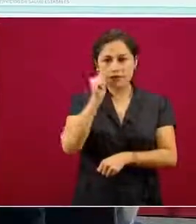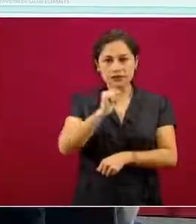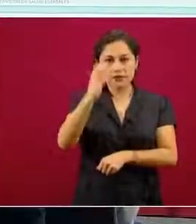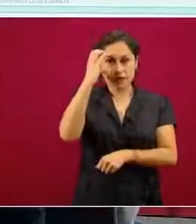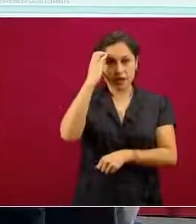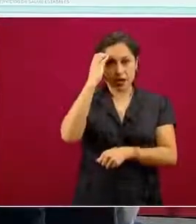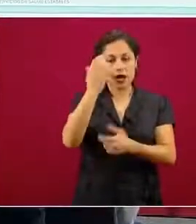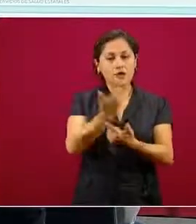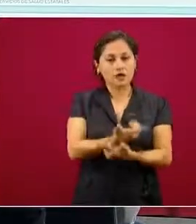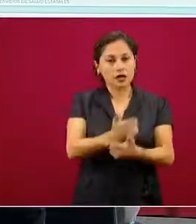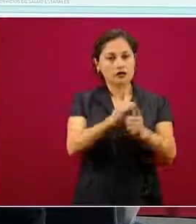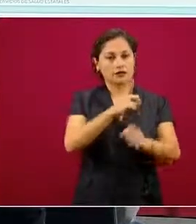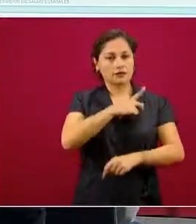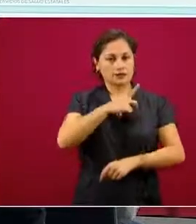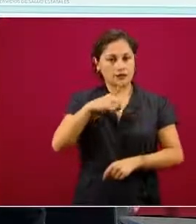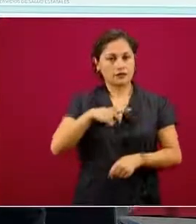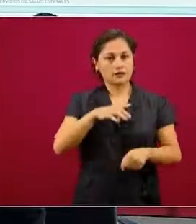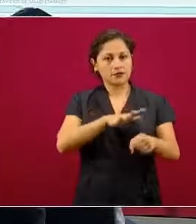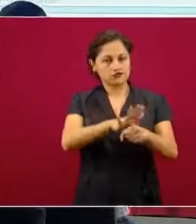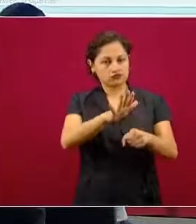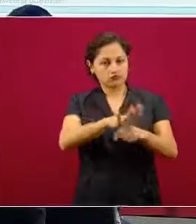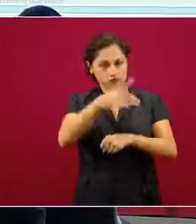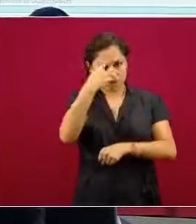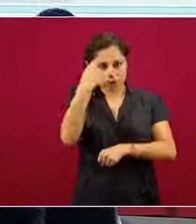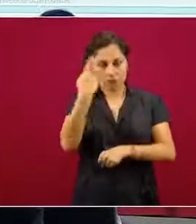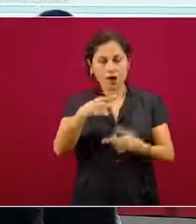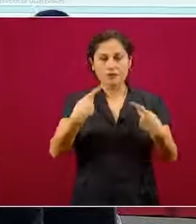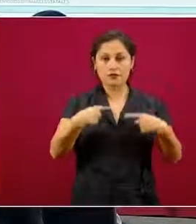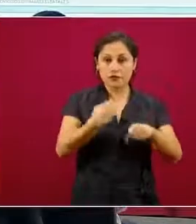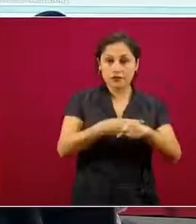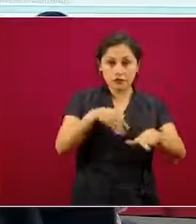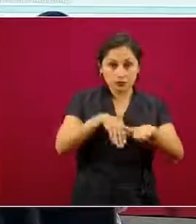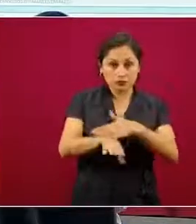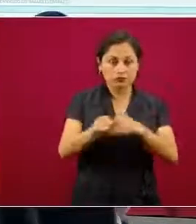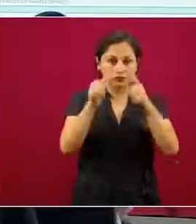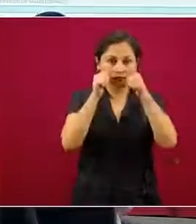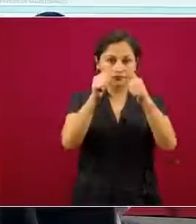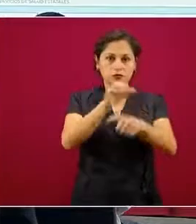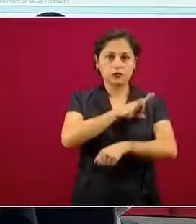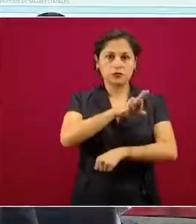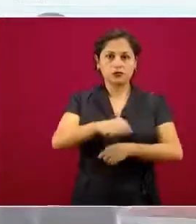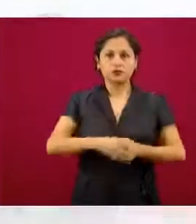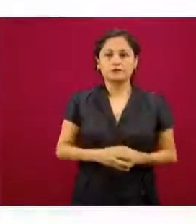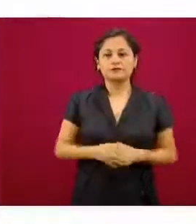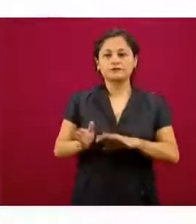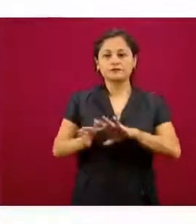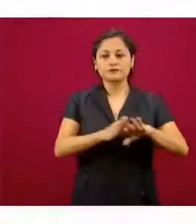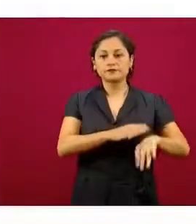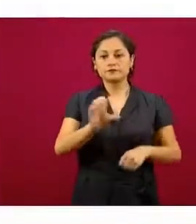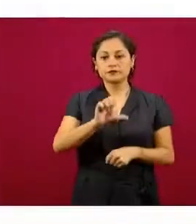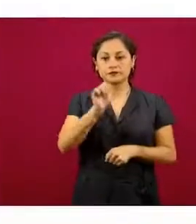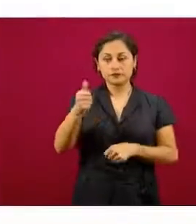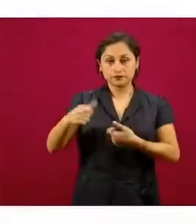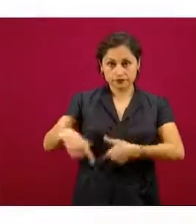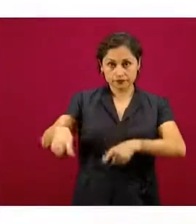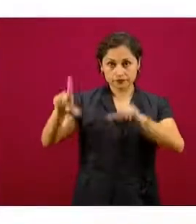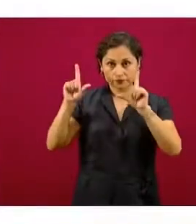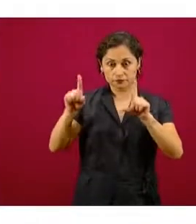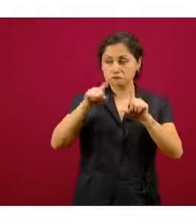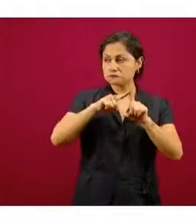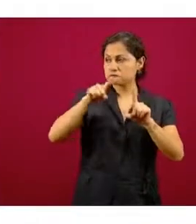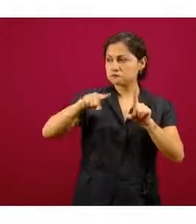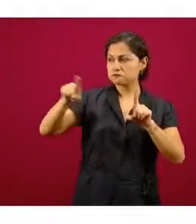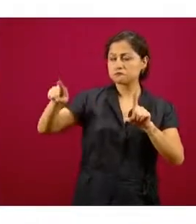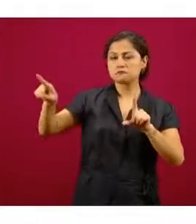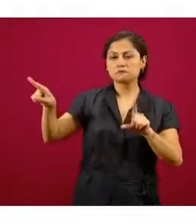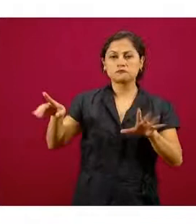paciente que se deba de atender. En la siguiente diapositiva veremos las unidades COVID sin cambios durante el fin de semana,